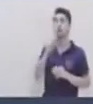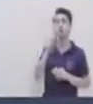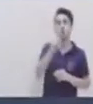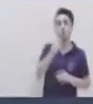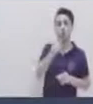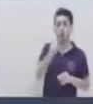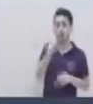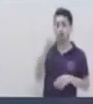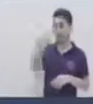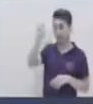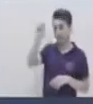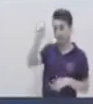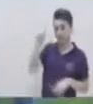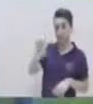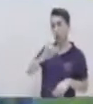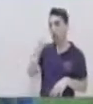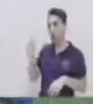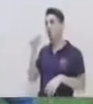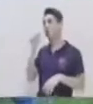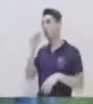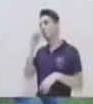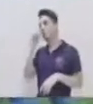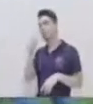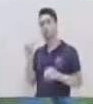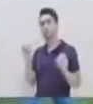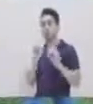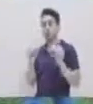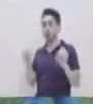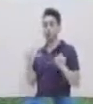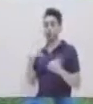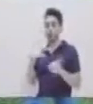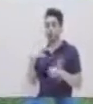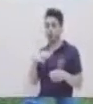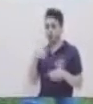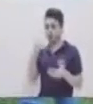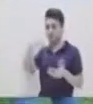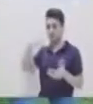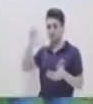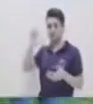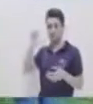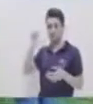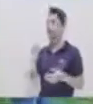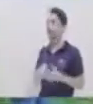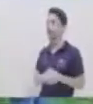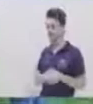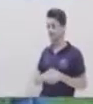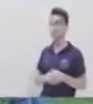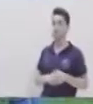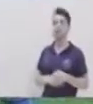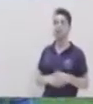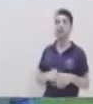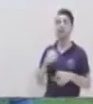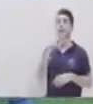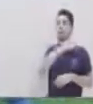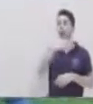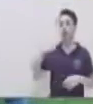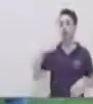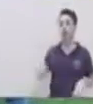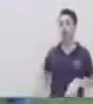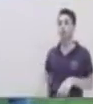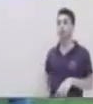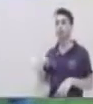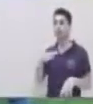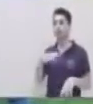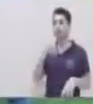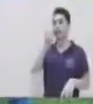con tilde y el tú sin tilde? Ajá, que significa posesión y el otro pues sí sería un pronombre. Y muchas veces cometemos